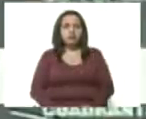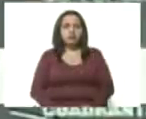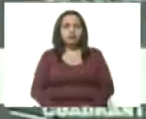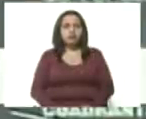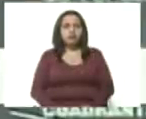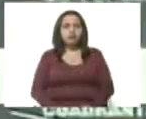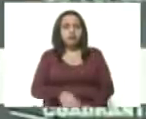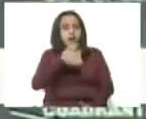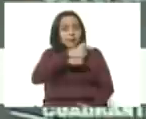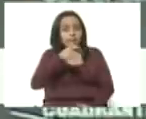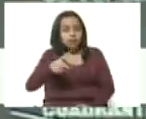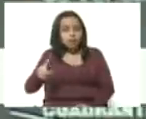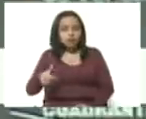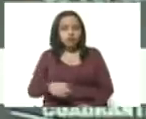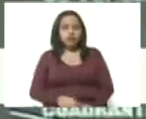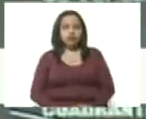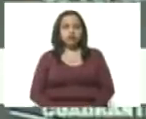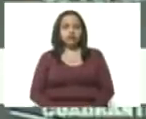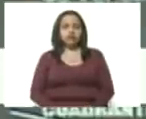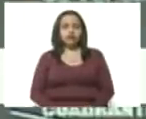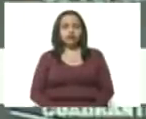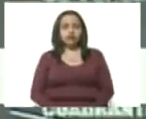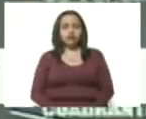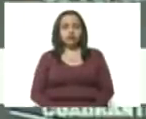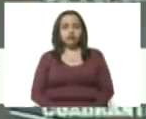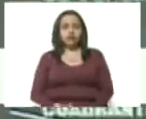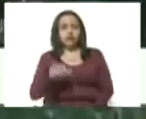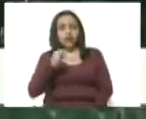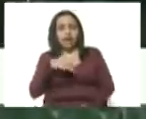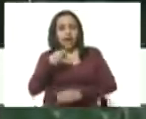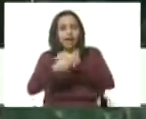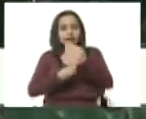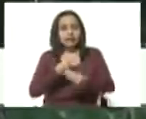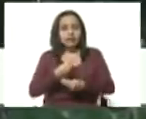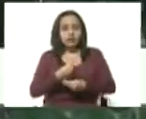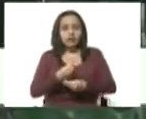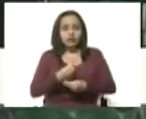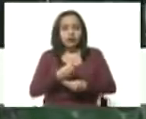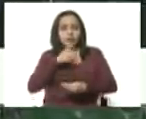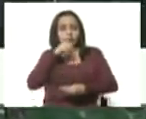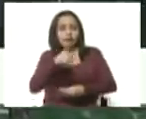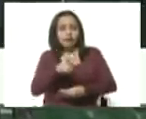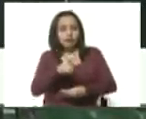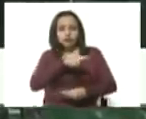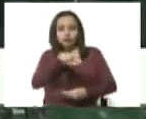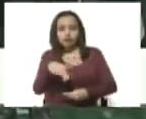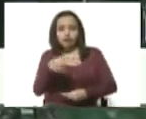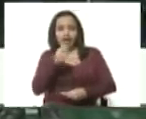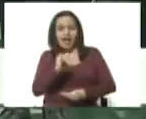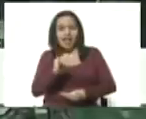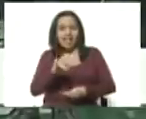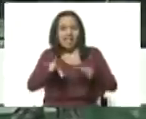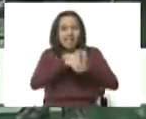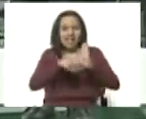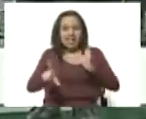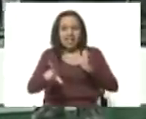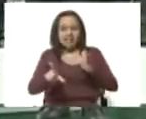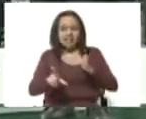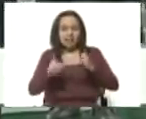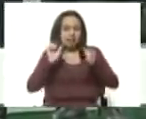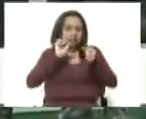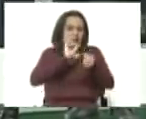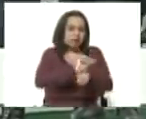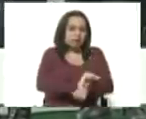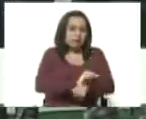Estas personas que se encuentran cometiendo este delito, le vamos a aplicar la ley orgánica contra